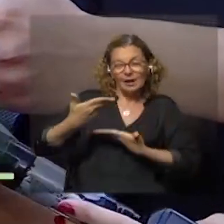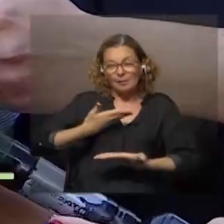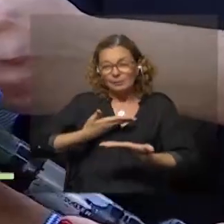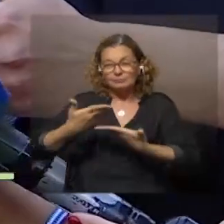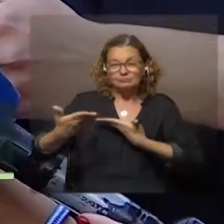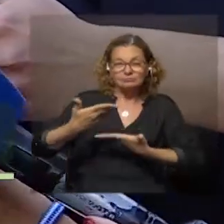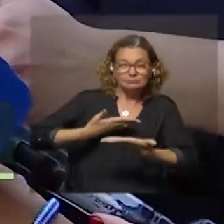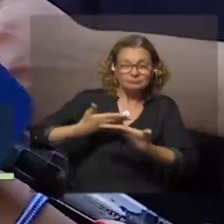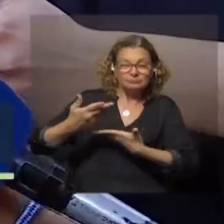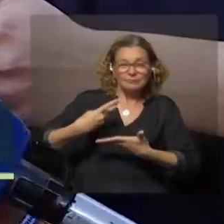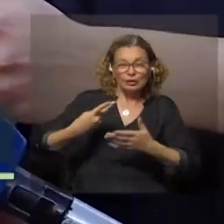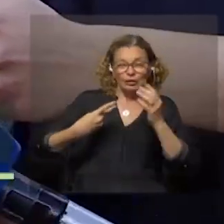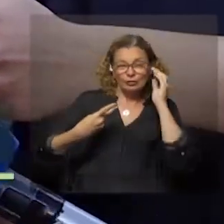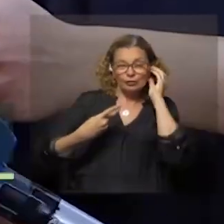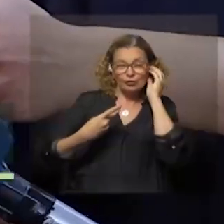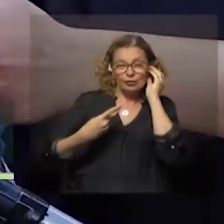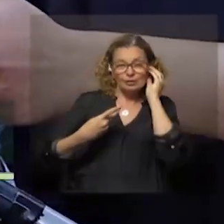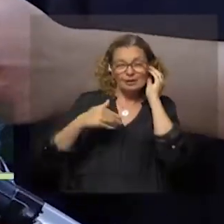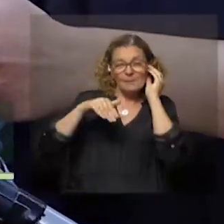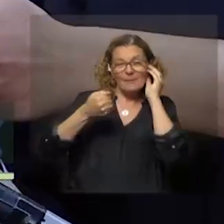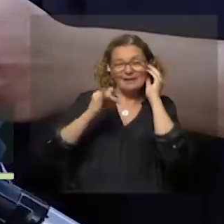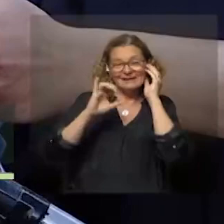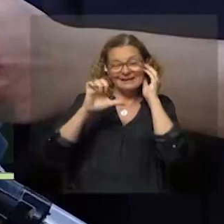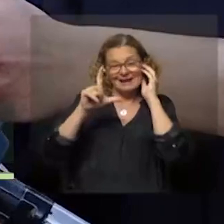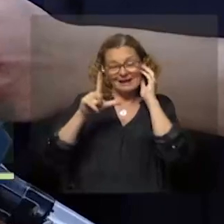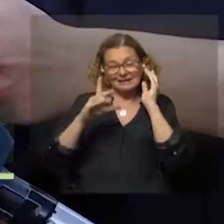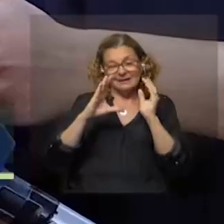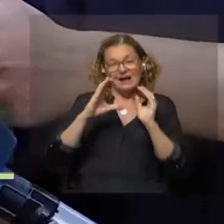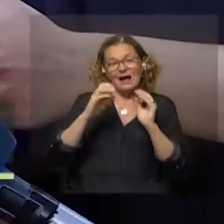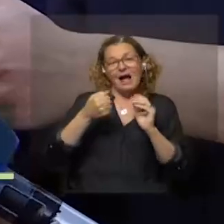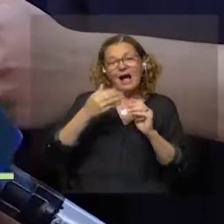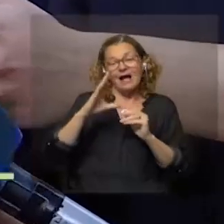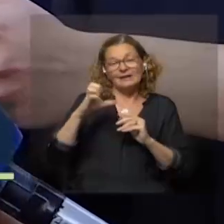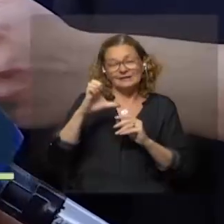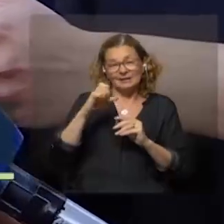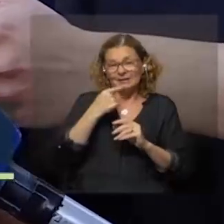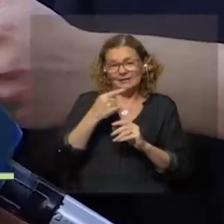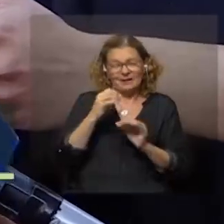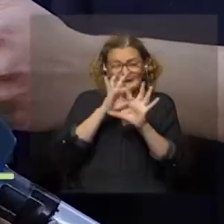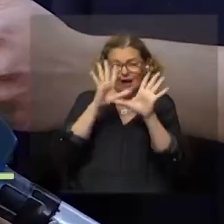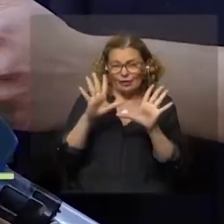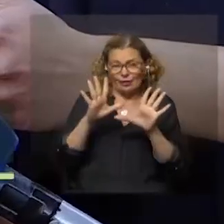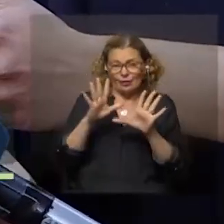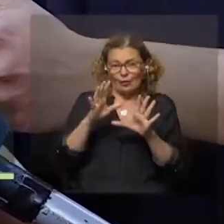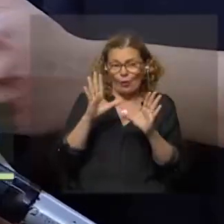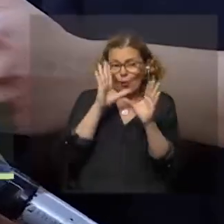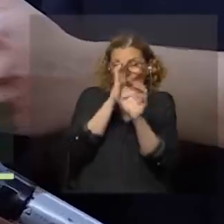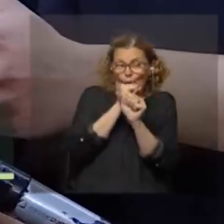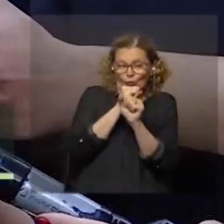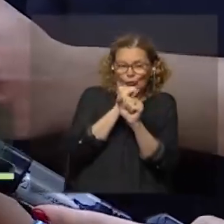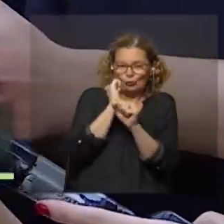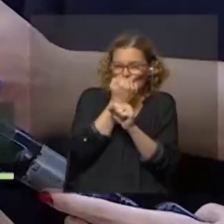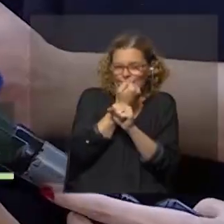la vicecancillera H y el vicecanciller Maciel dejan en claro que se ocultó información y se dijeron cosas que no eran ciertas